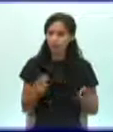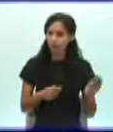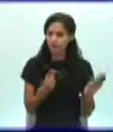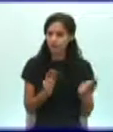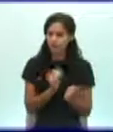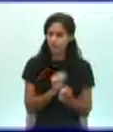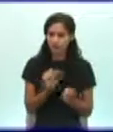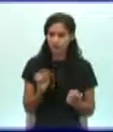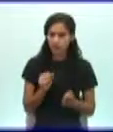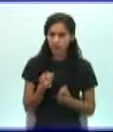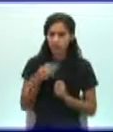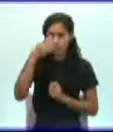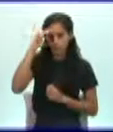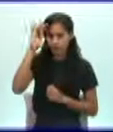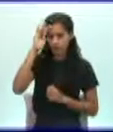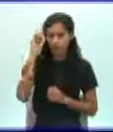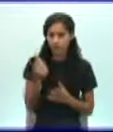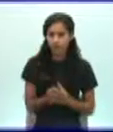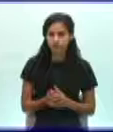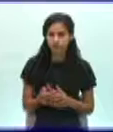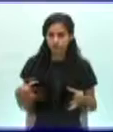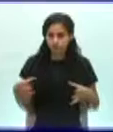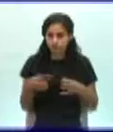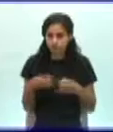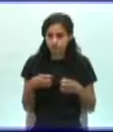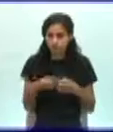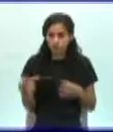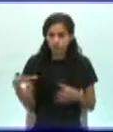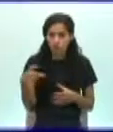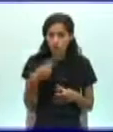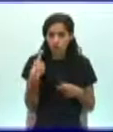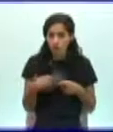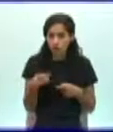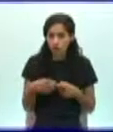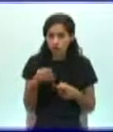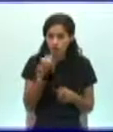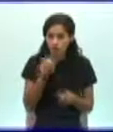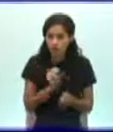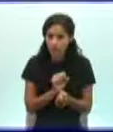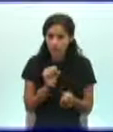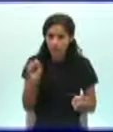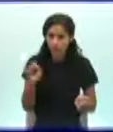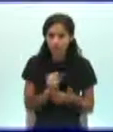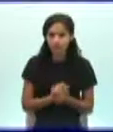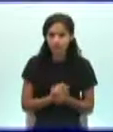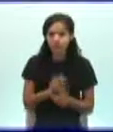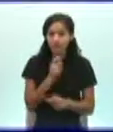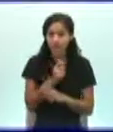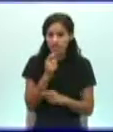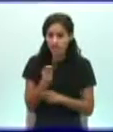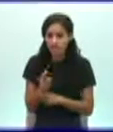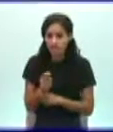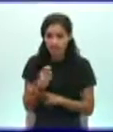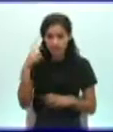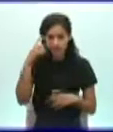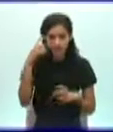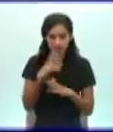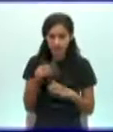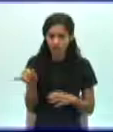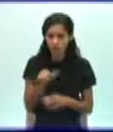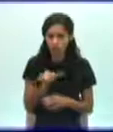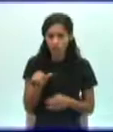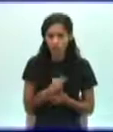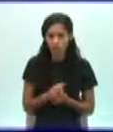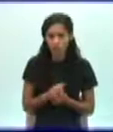patria, la unidad de todos los factores para el logro de la independencia, la educación activa y científica,